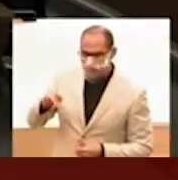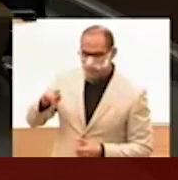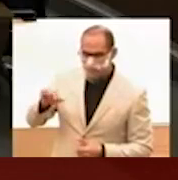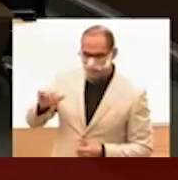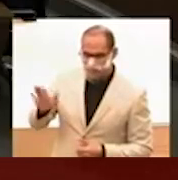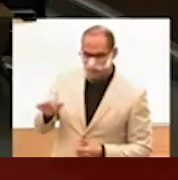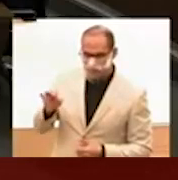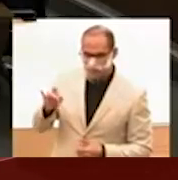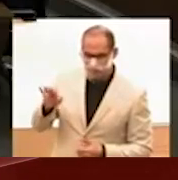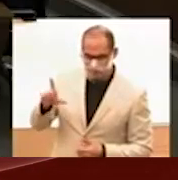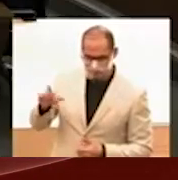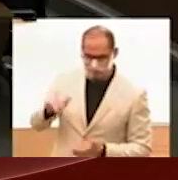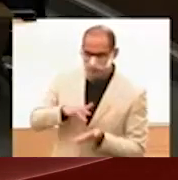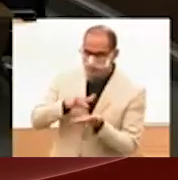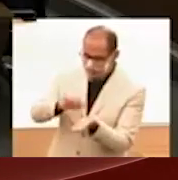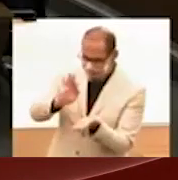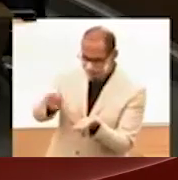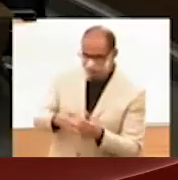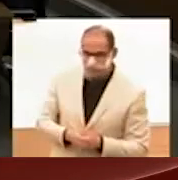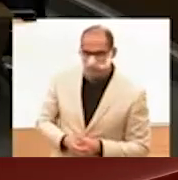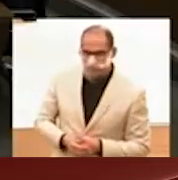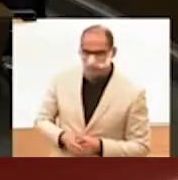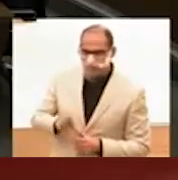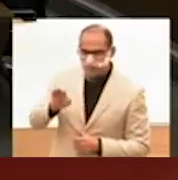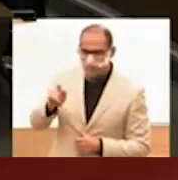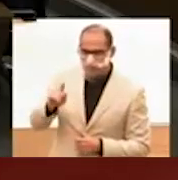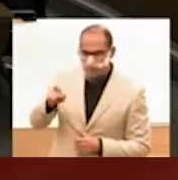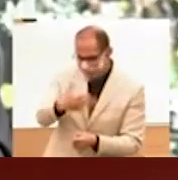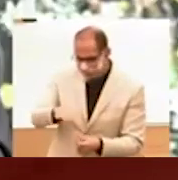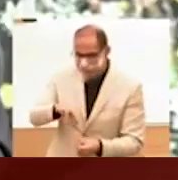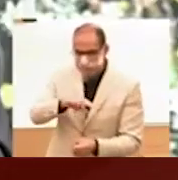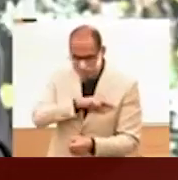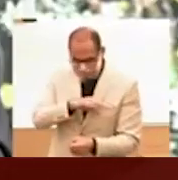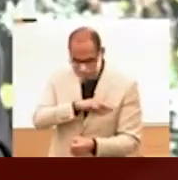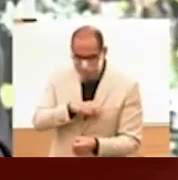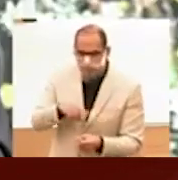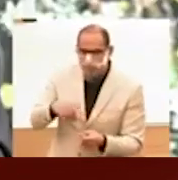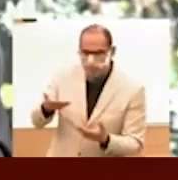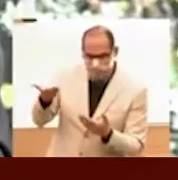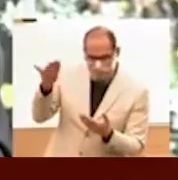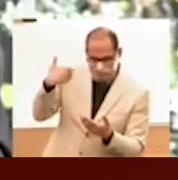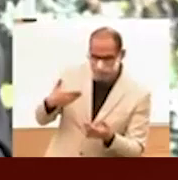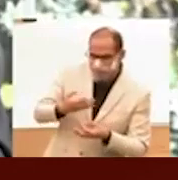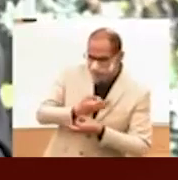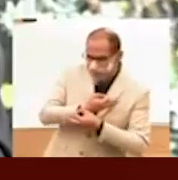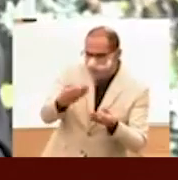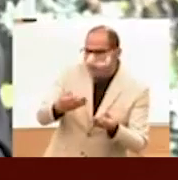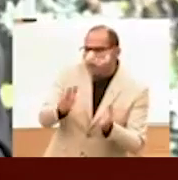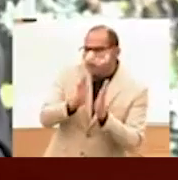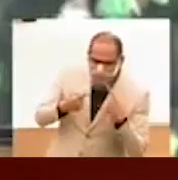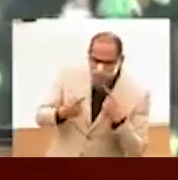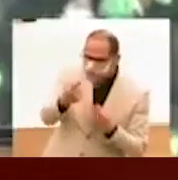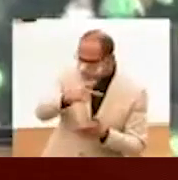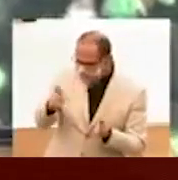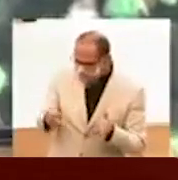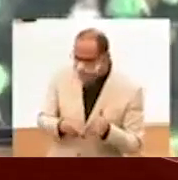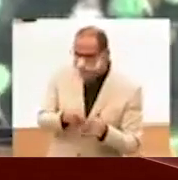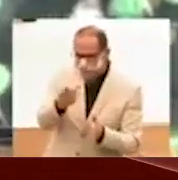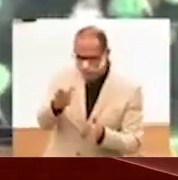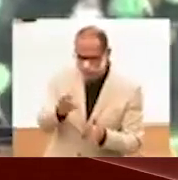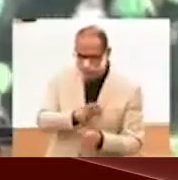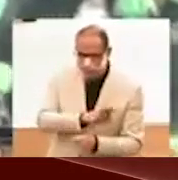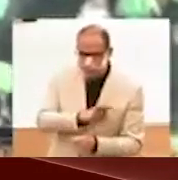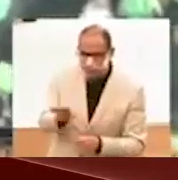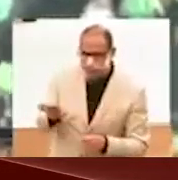por la Comisión de Puntos Constitucionales correspondiente a la iniciativa de ley que adiciona y reforma diversas disposiciones de